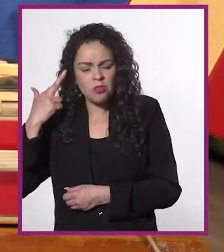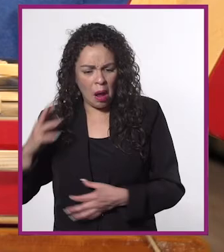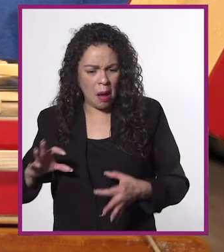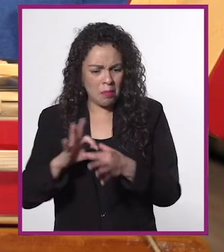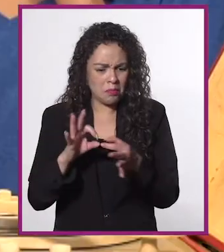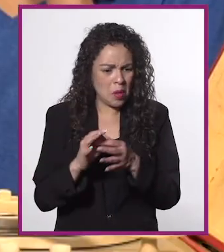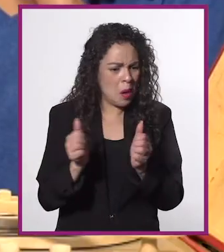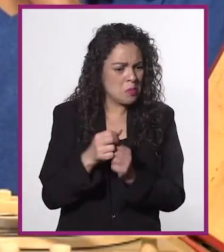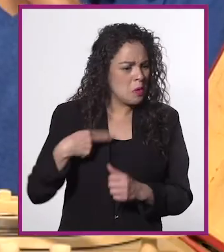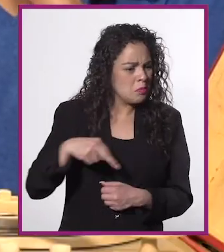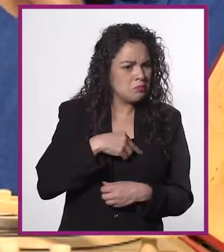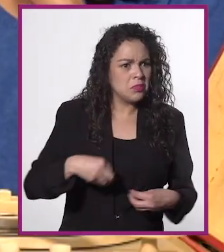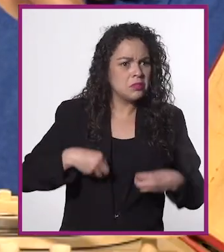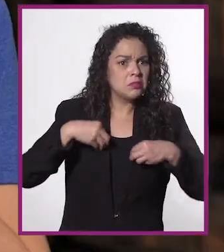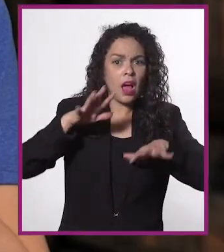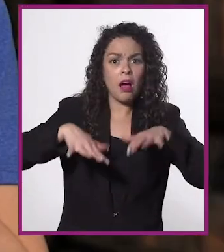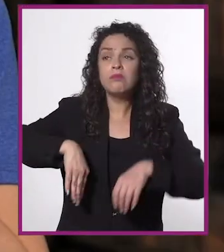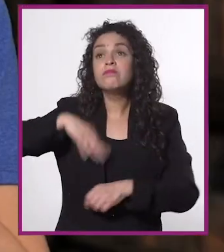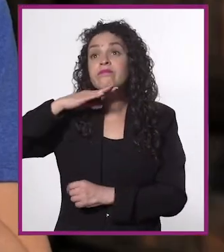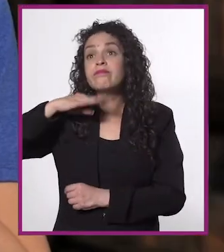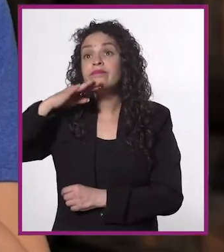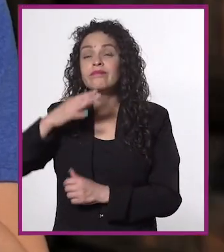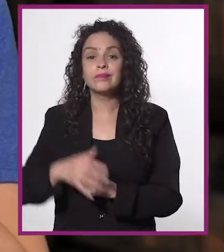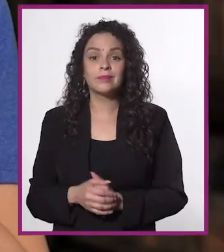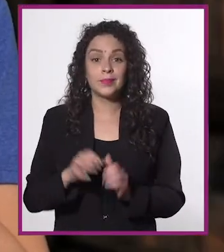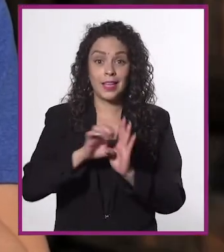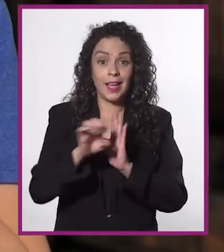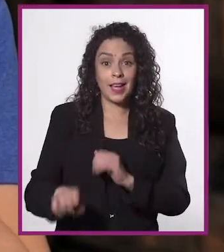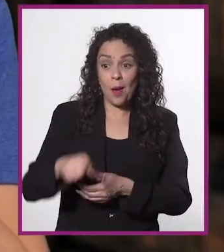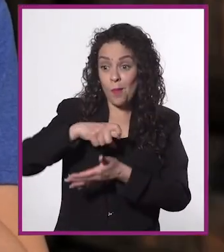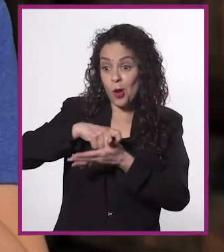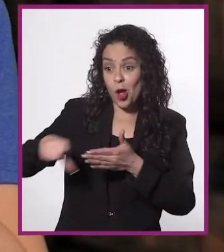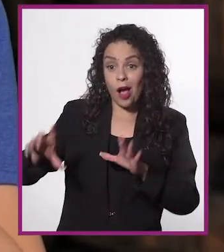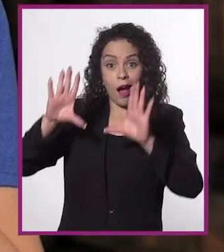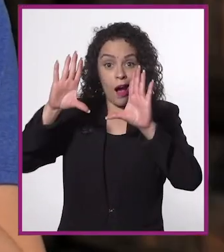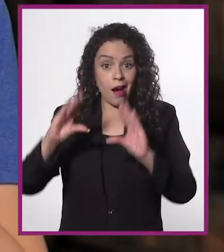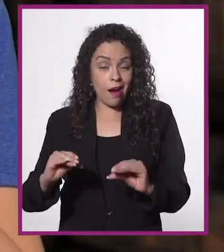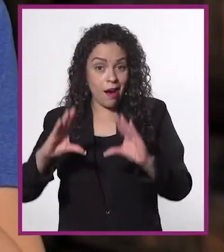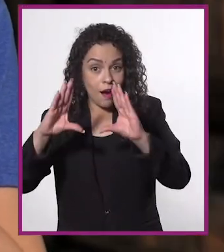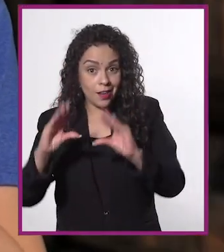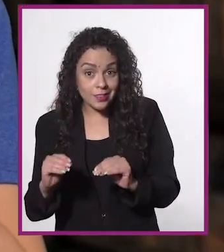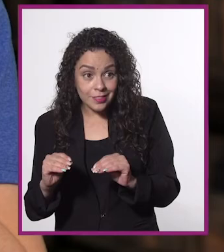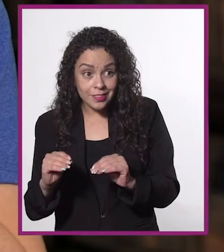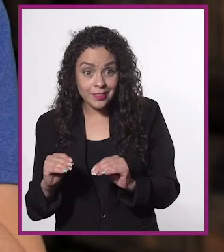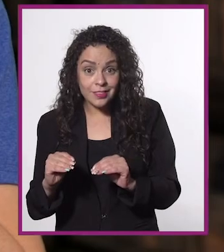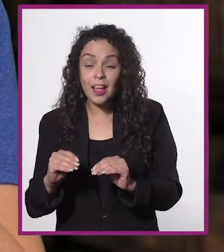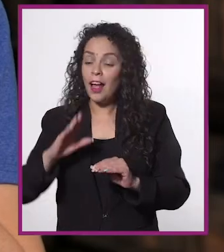pasamos por alto. ¡Se compran colchones!